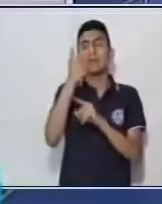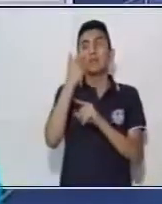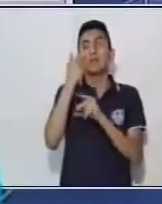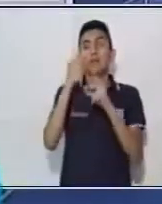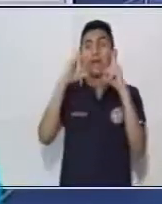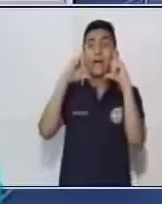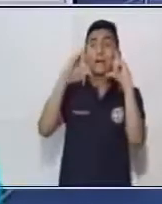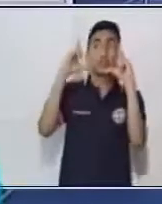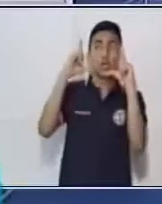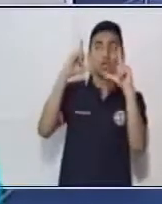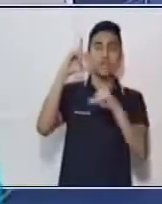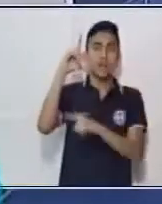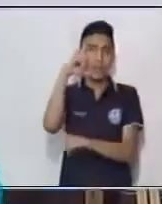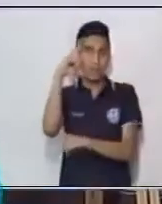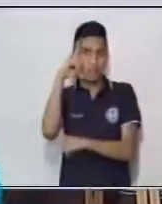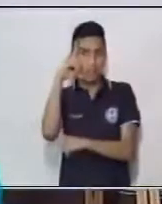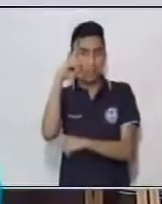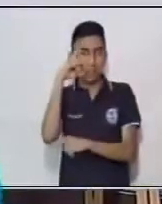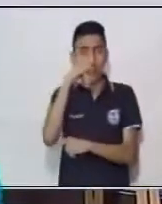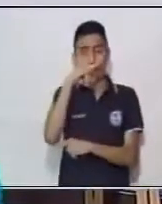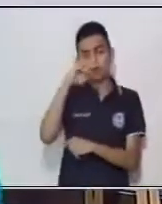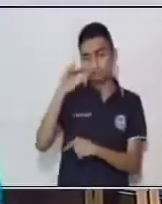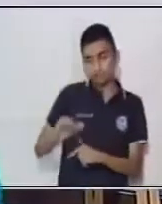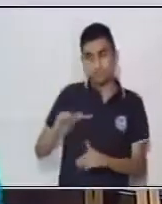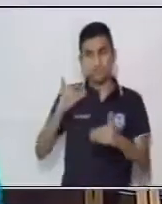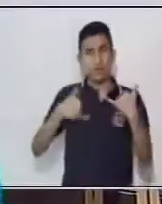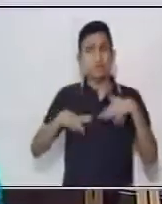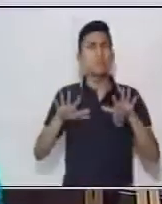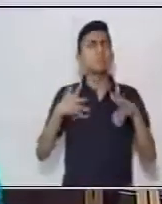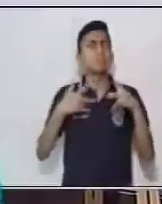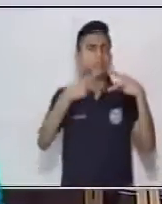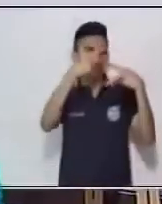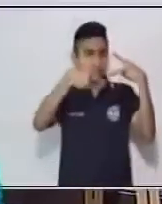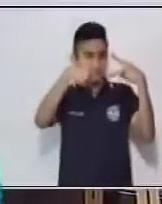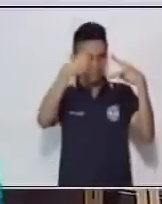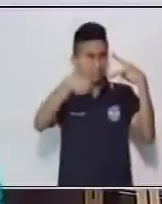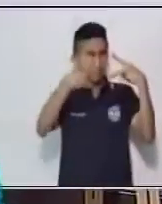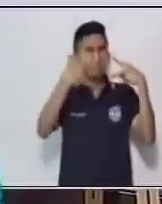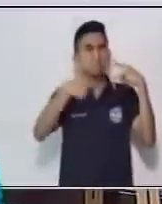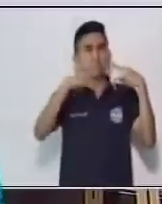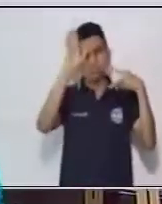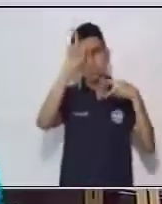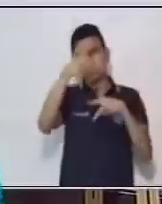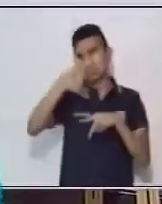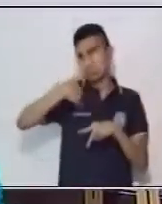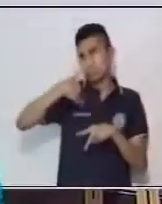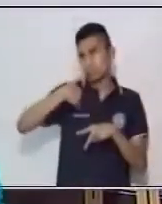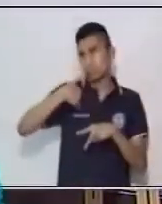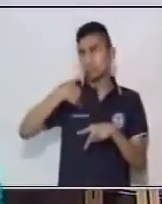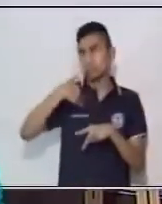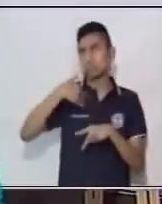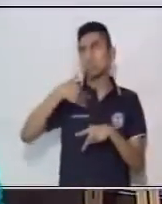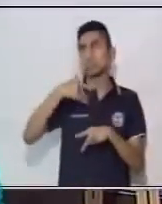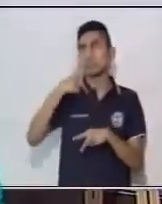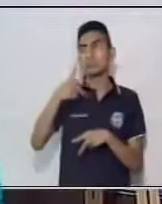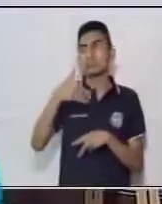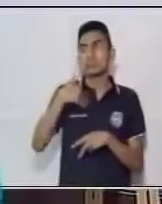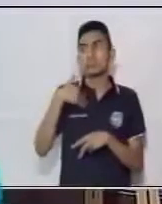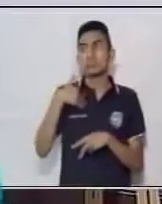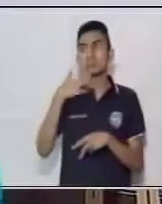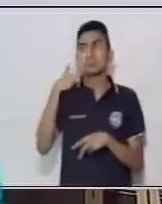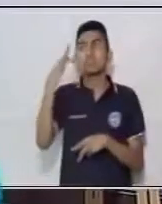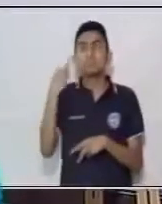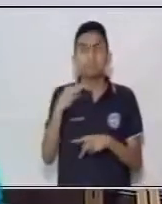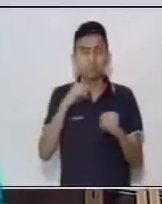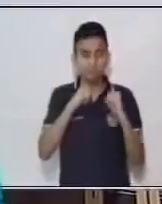El sol es amarillo y el niño juega. ¿Cuál de estas dos acciones se transmite, cuál de estas dos oraciones se transmite una verdadera